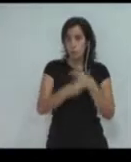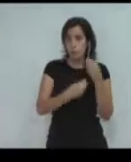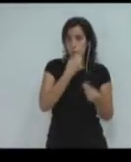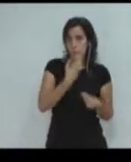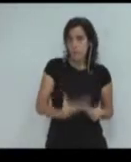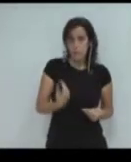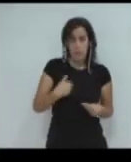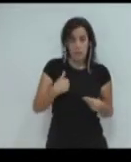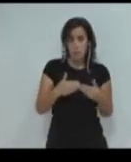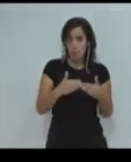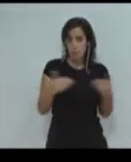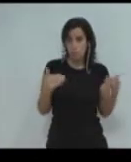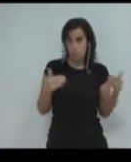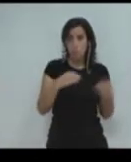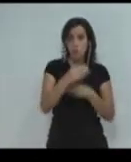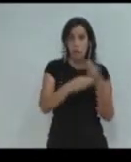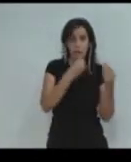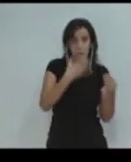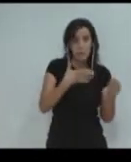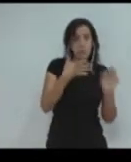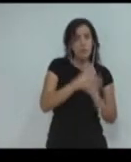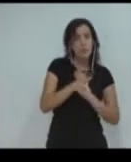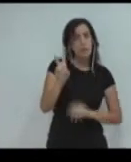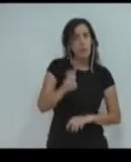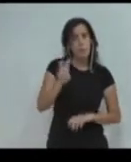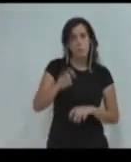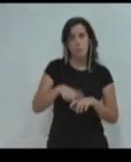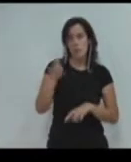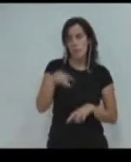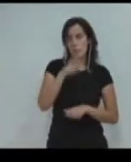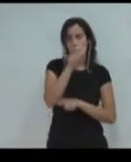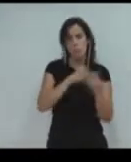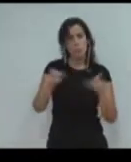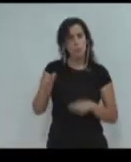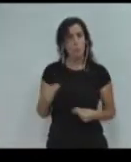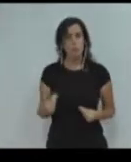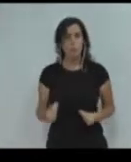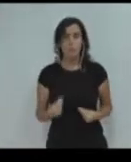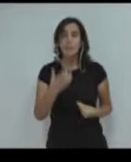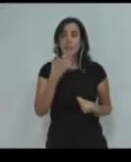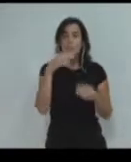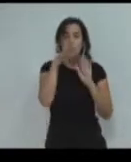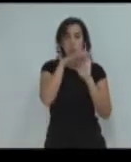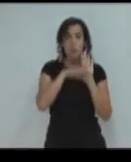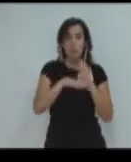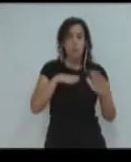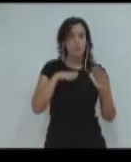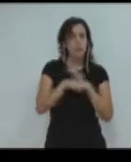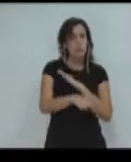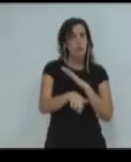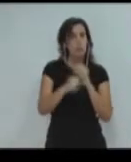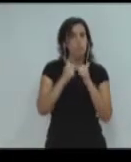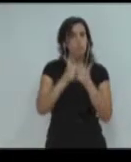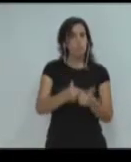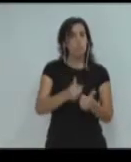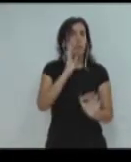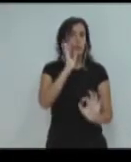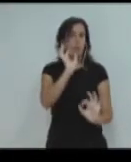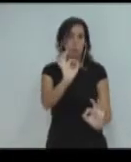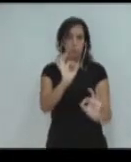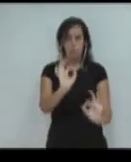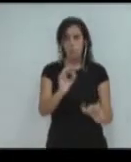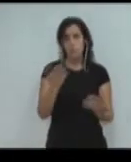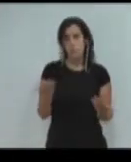desde el principio, esas cosas son útiles para muchas personas. Y si tú sigues unas pautas de accesibilidad razonables,